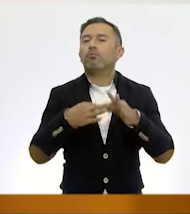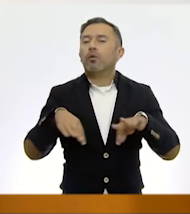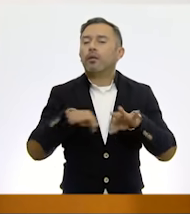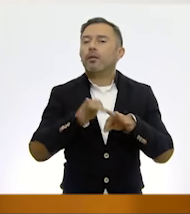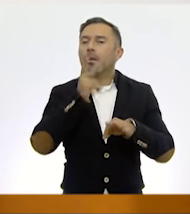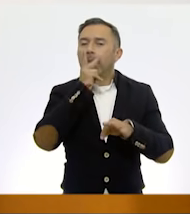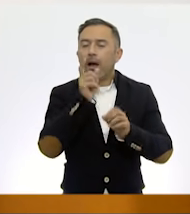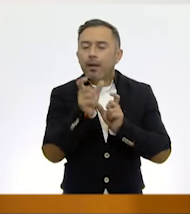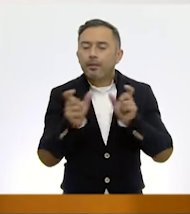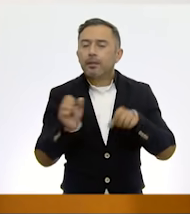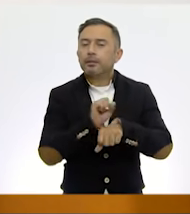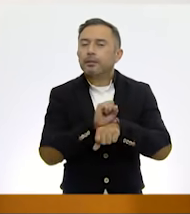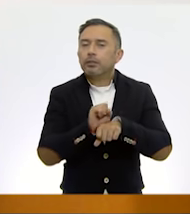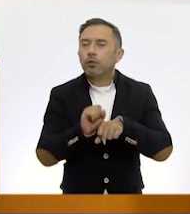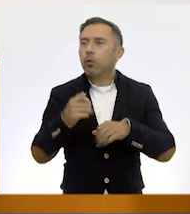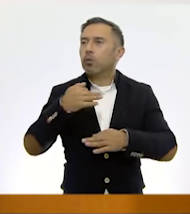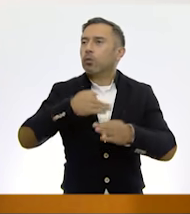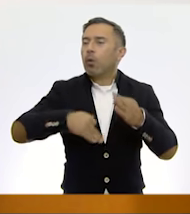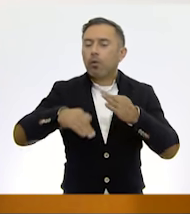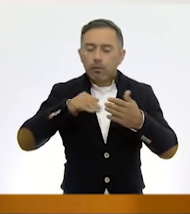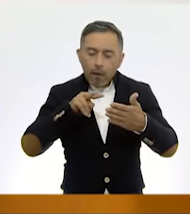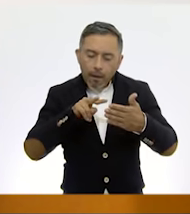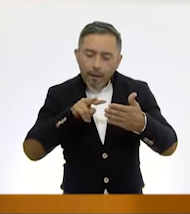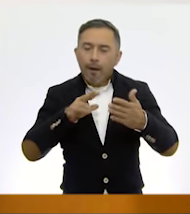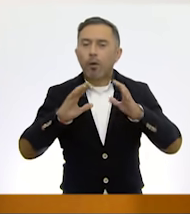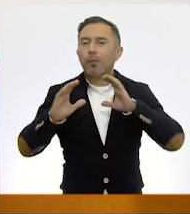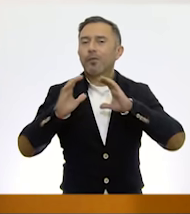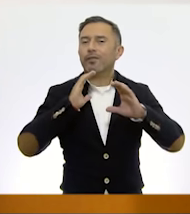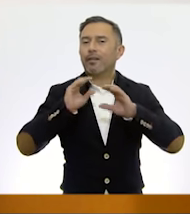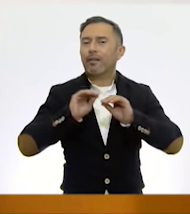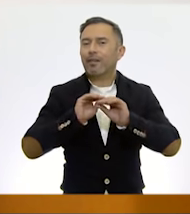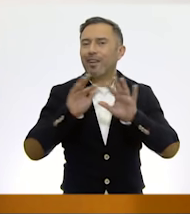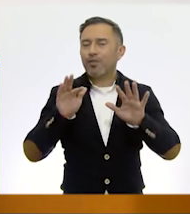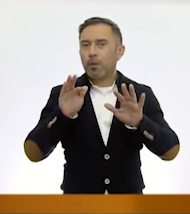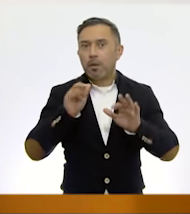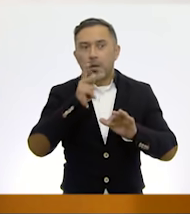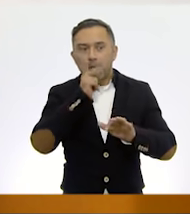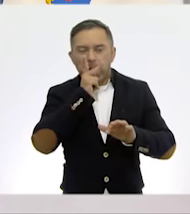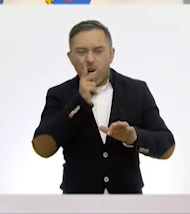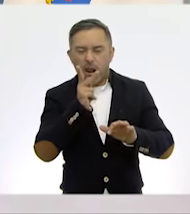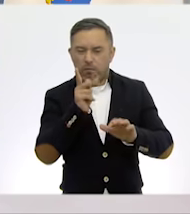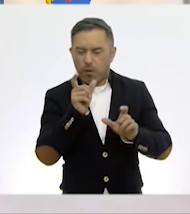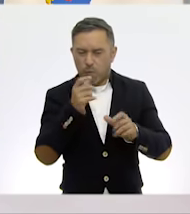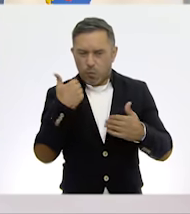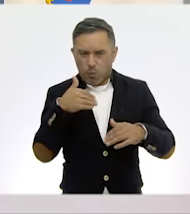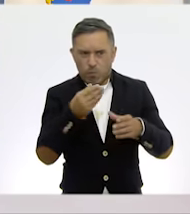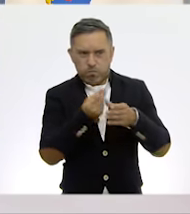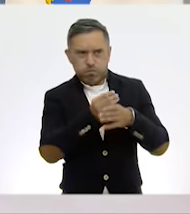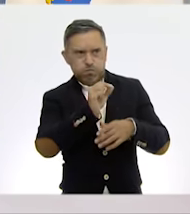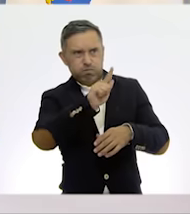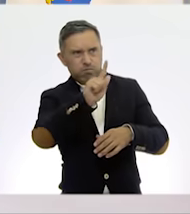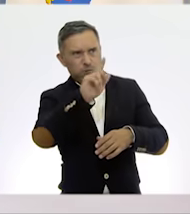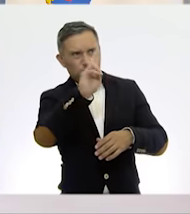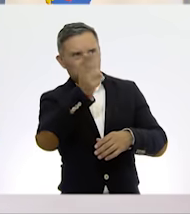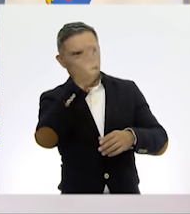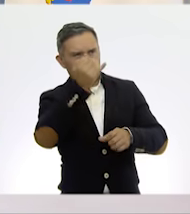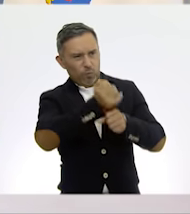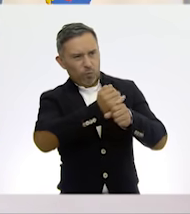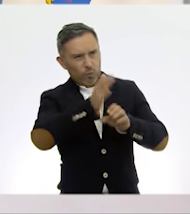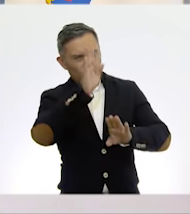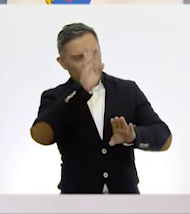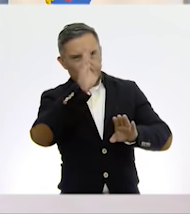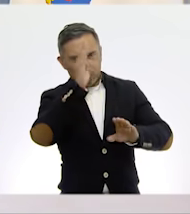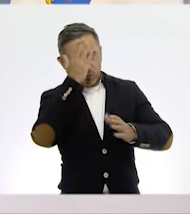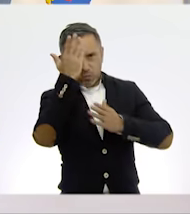Es decir, no tenemos que usar un lenguaje complicado o con nombres científicos y que sea algo fácil y que podamos compartir